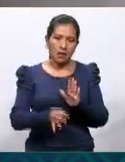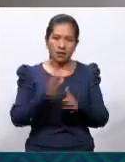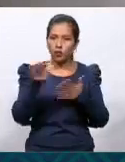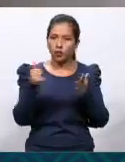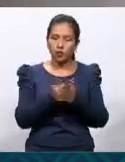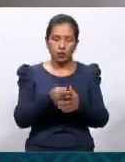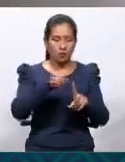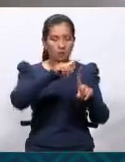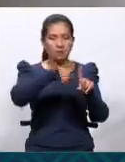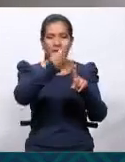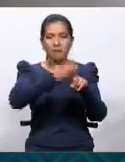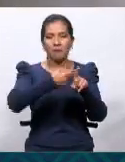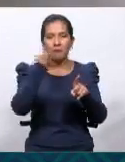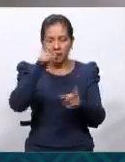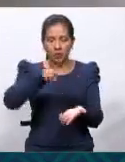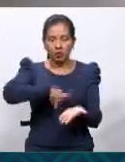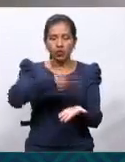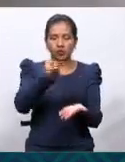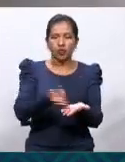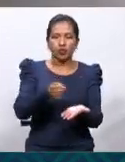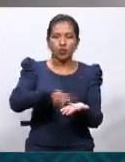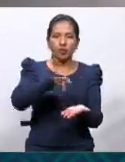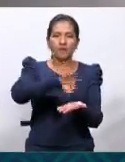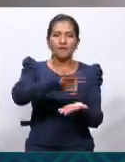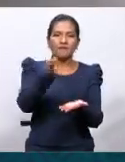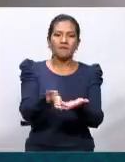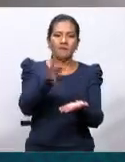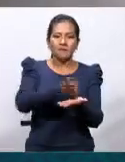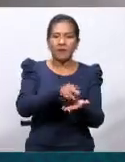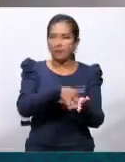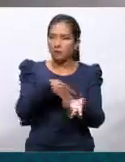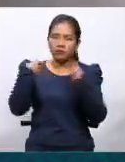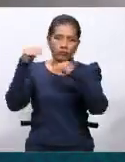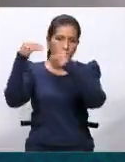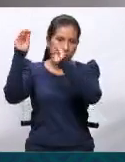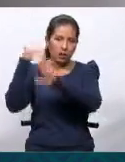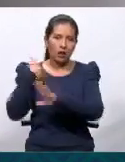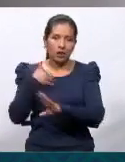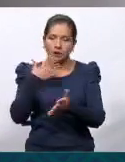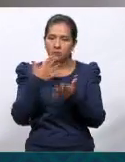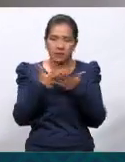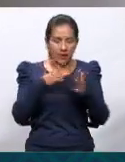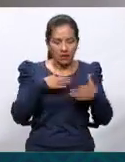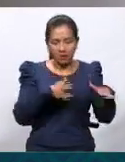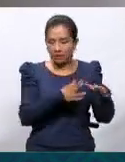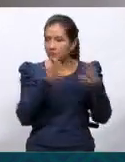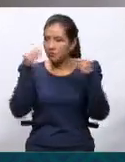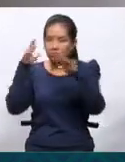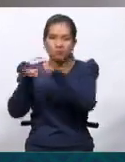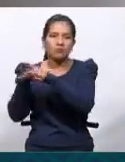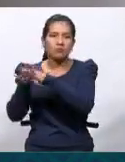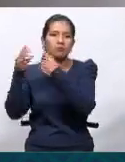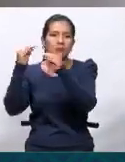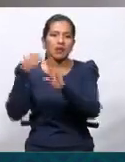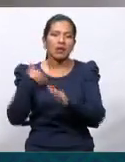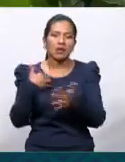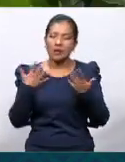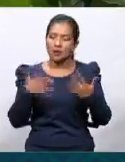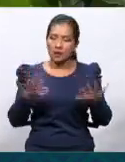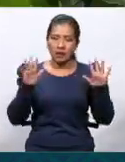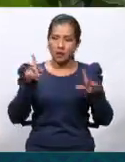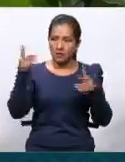nos alegra bastante. Ya estamos diversificando la fruta, está entrando ya la banana de freír a Argentina, ya